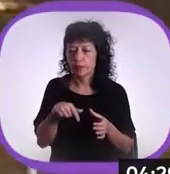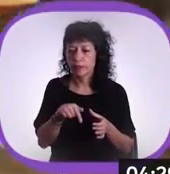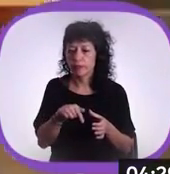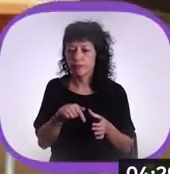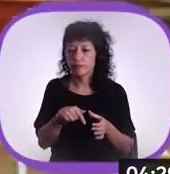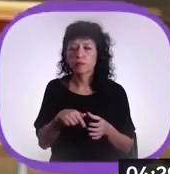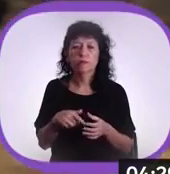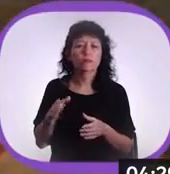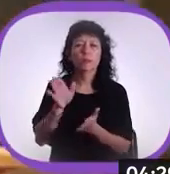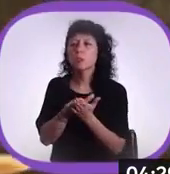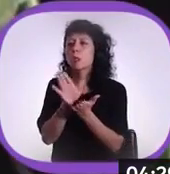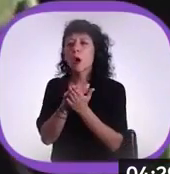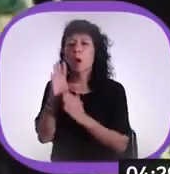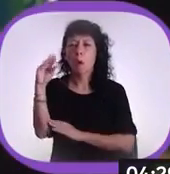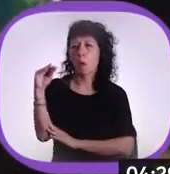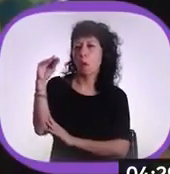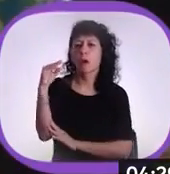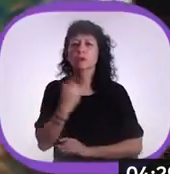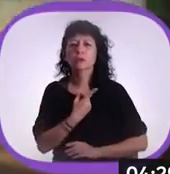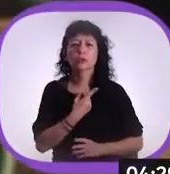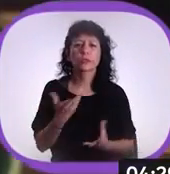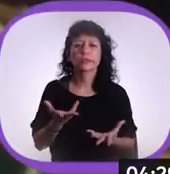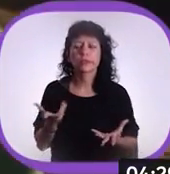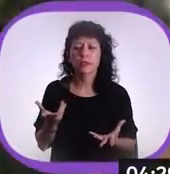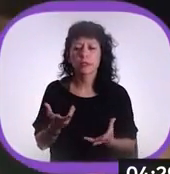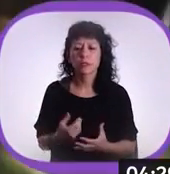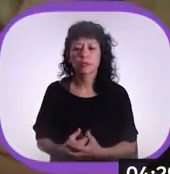¿Dónde está ese lagarto insubordinado?